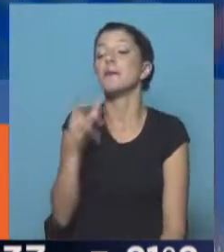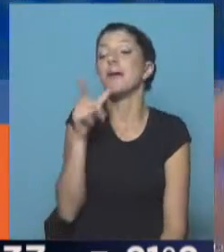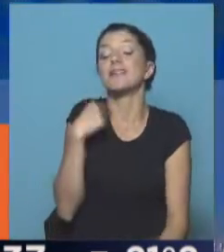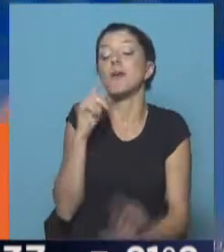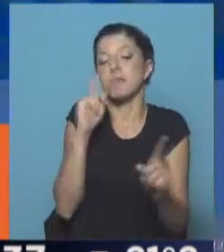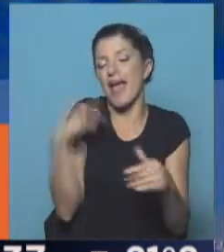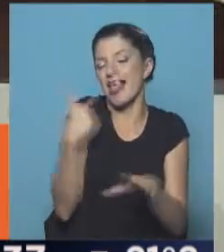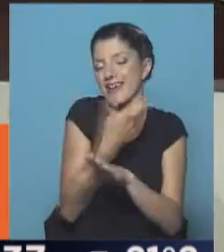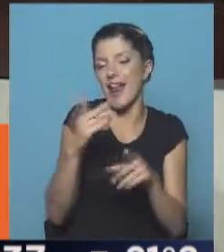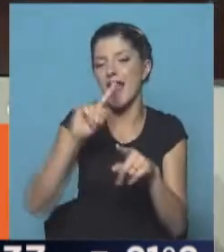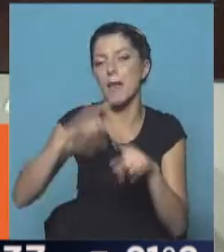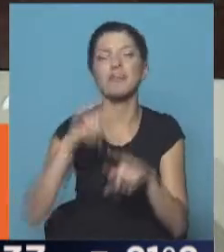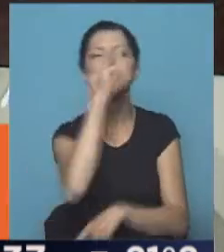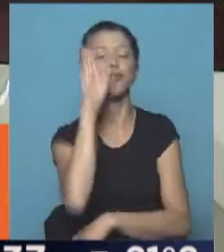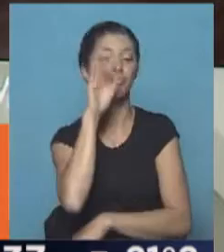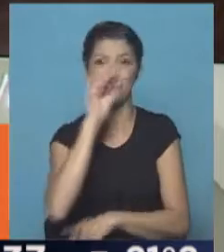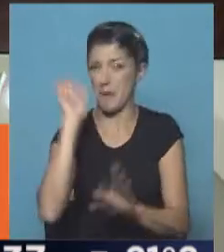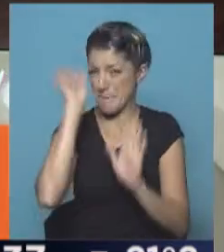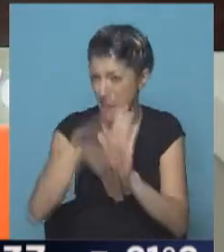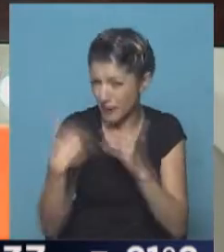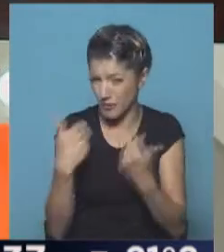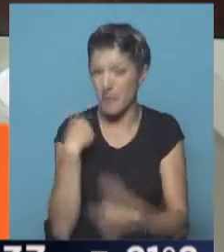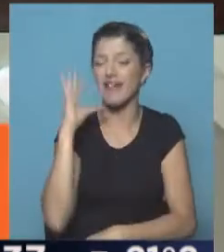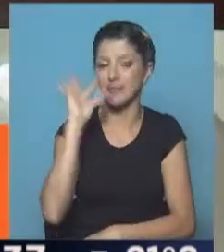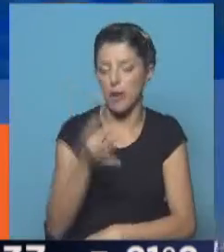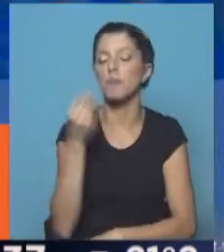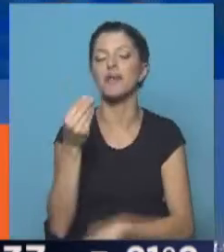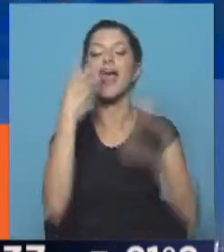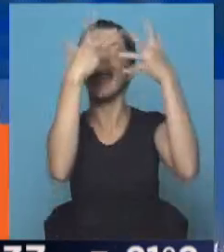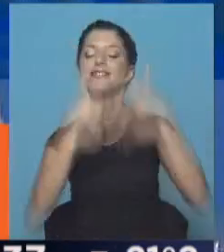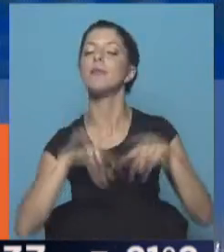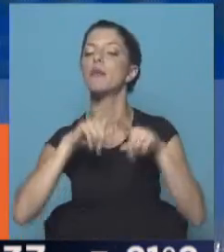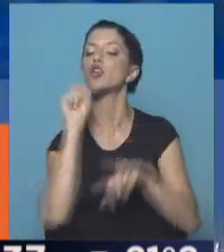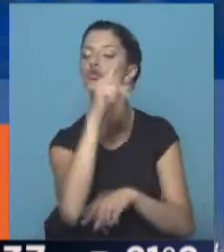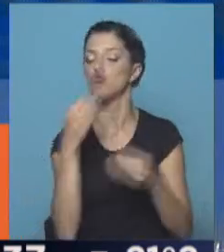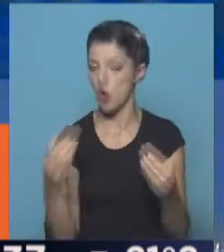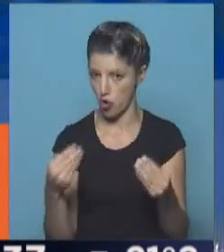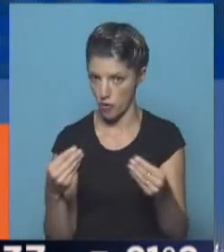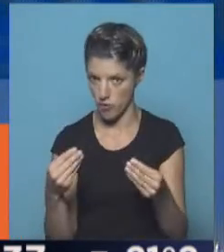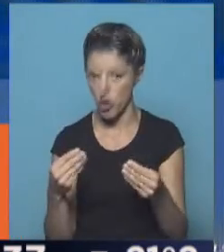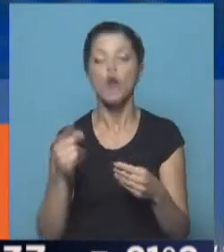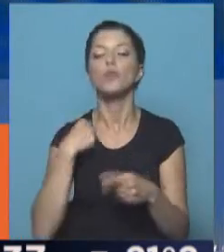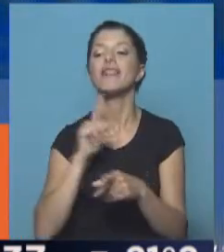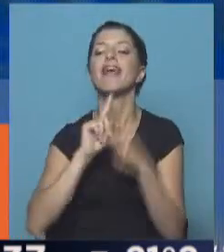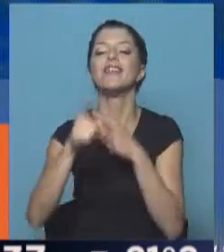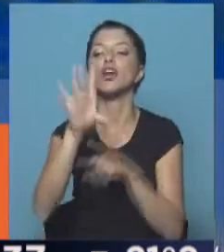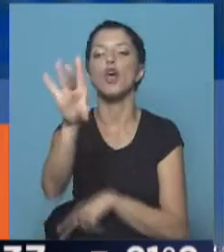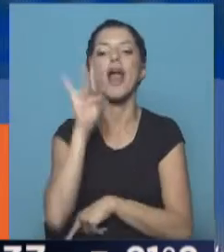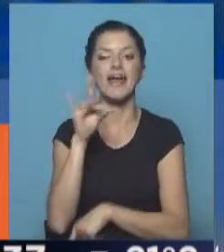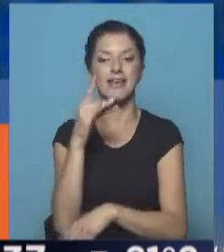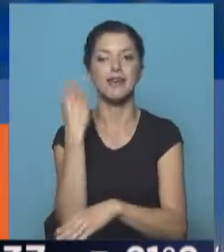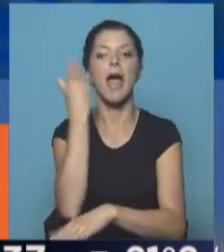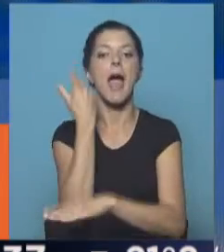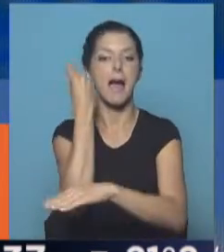general en la política, en Estados Unidos menos, porque aclaremos cómo funciona el sistema político norteamericano, en el sentido que no se vota de manera directa al presidente, no hay un